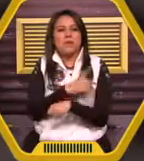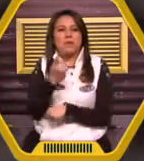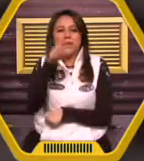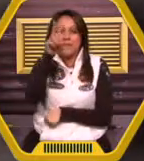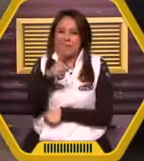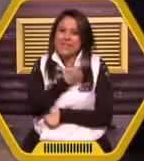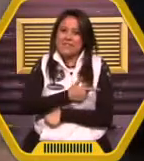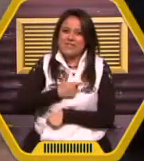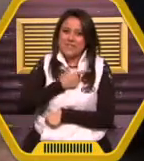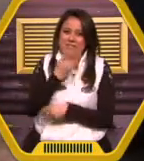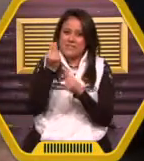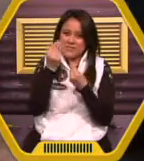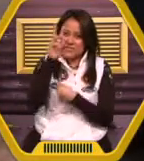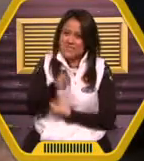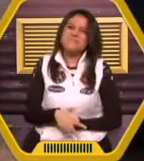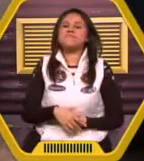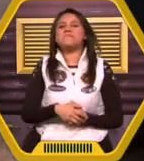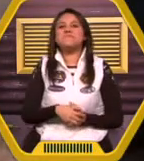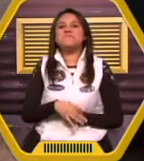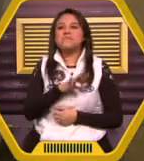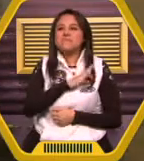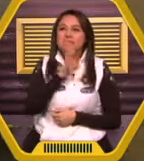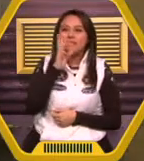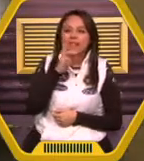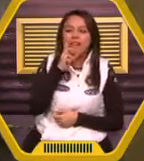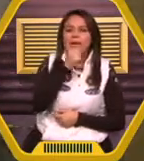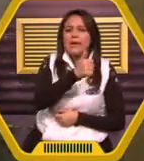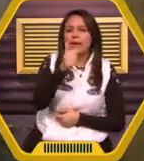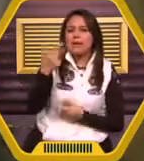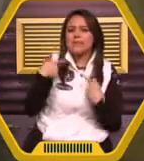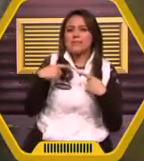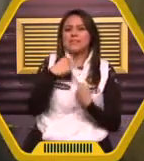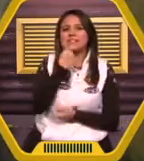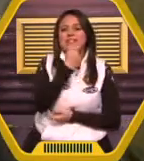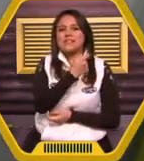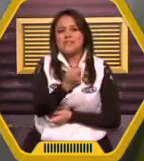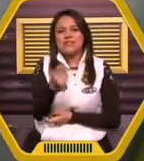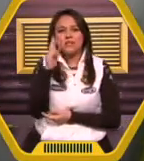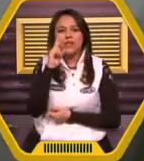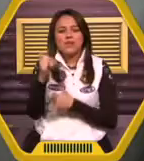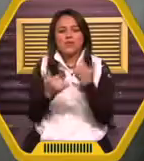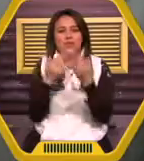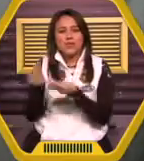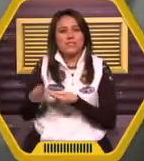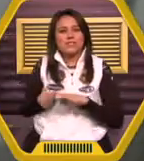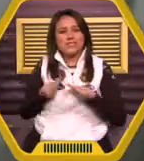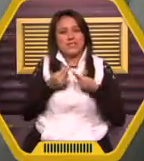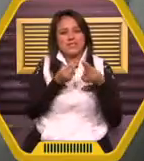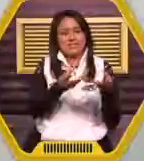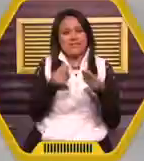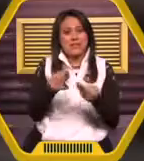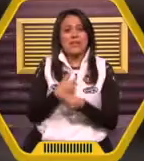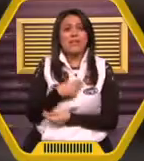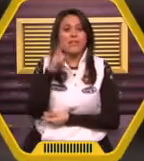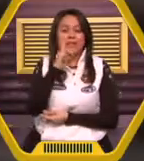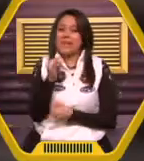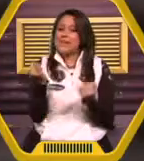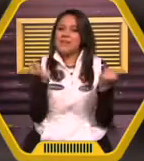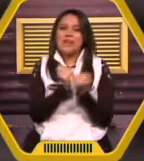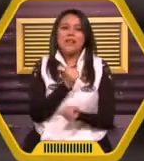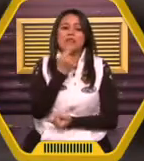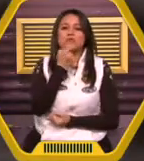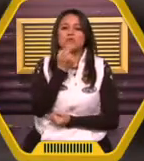un increíble aquí y que vean todo lo que hay para los niños obviamente traer un juguete y hagan a sus hijos también